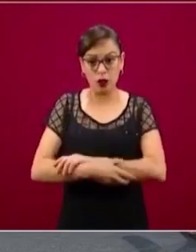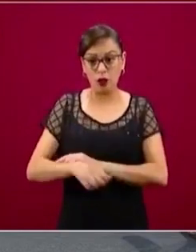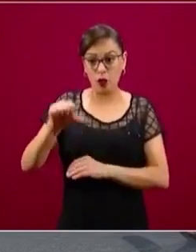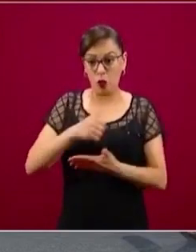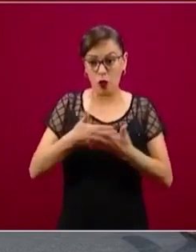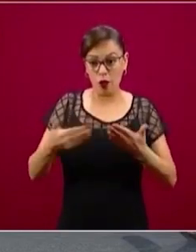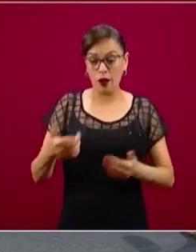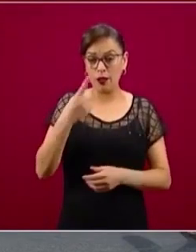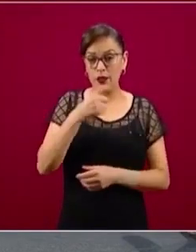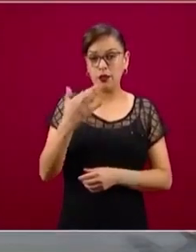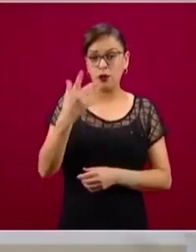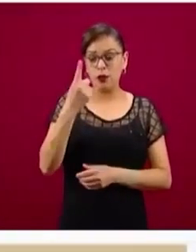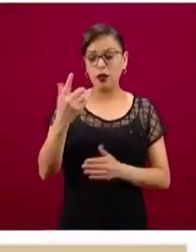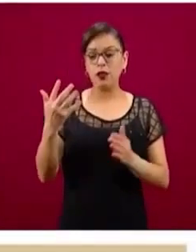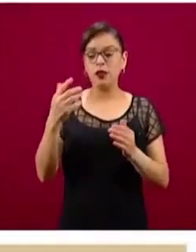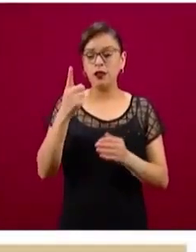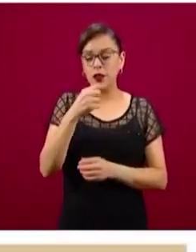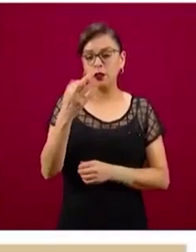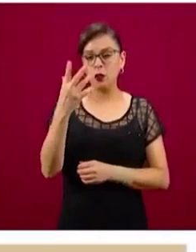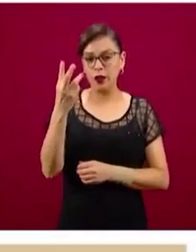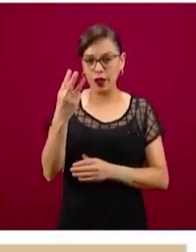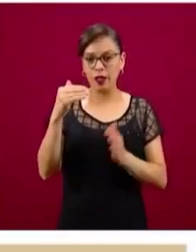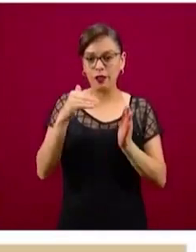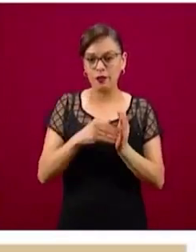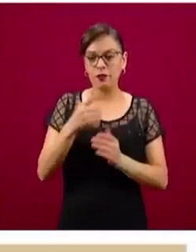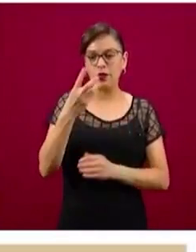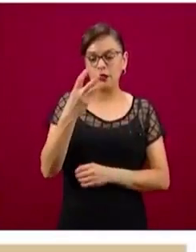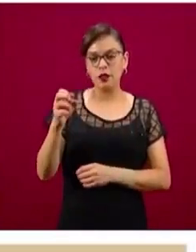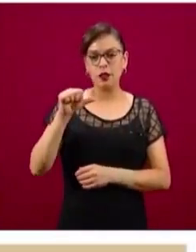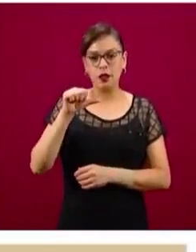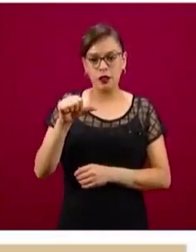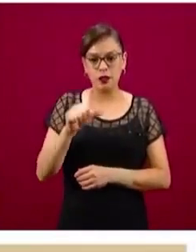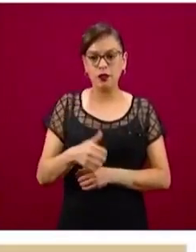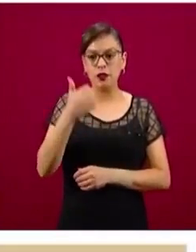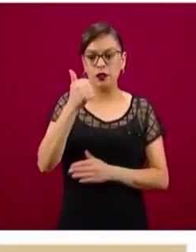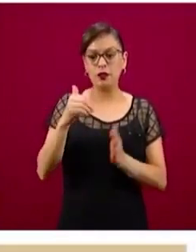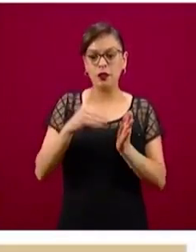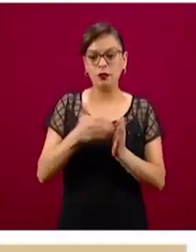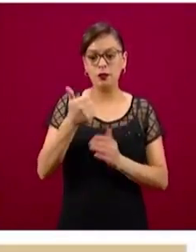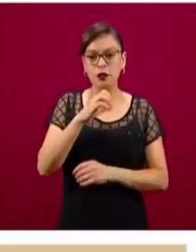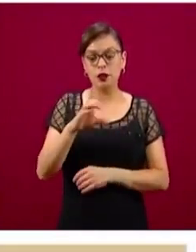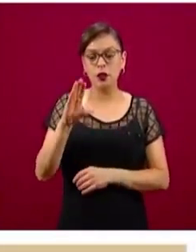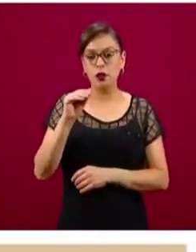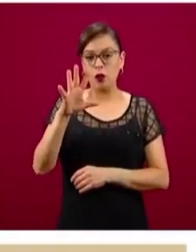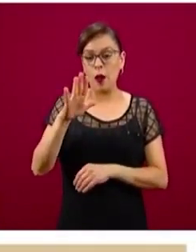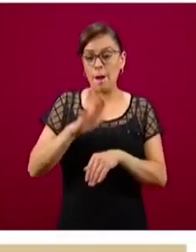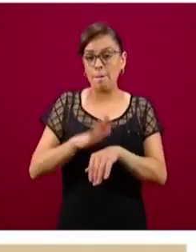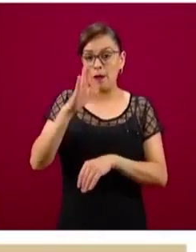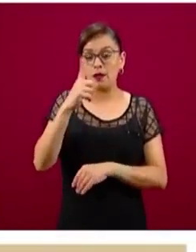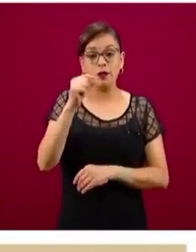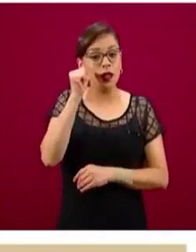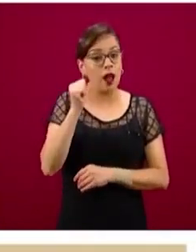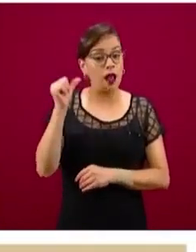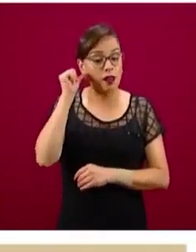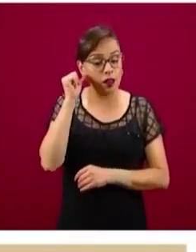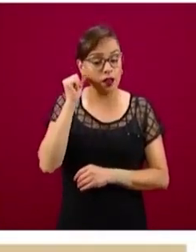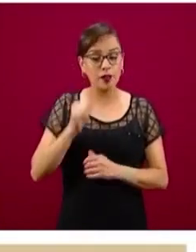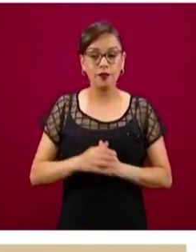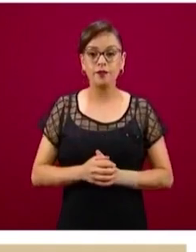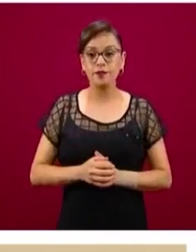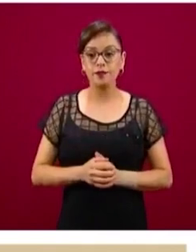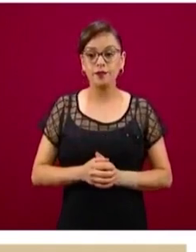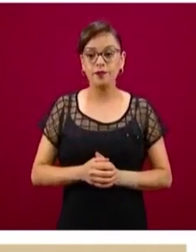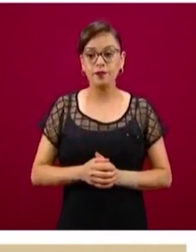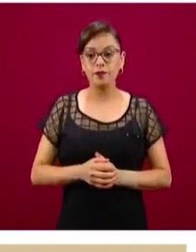316 las solicitudes 6 mil 695 más que el día de ayer y el universo